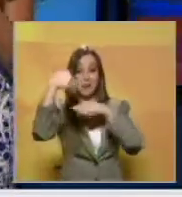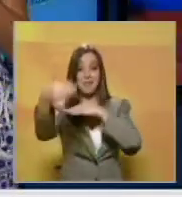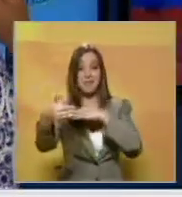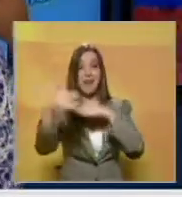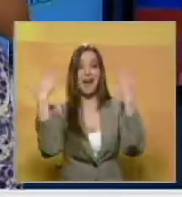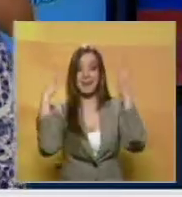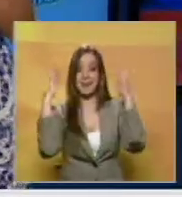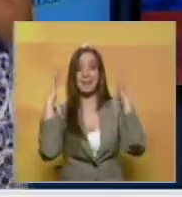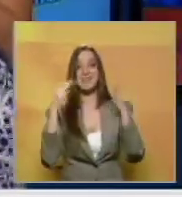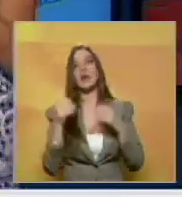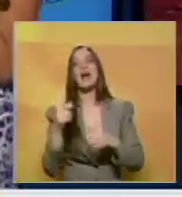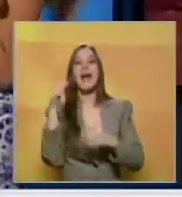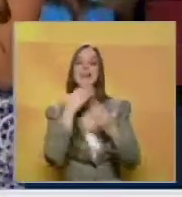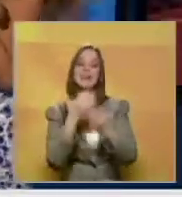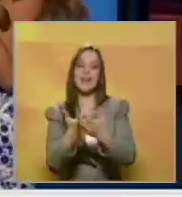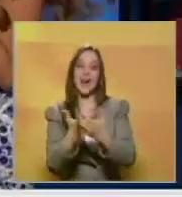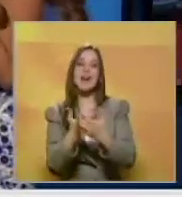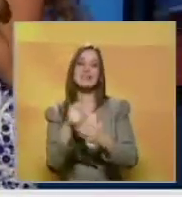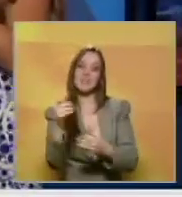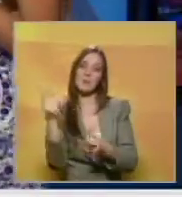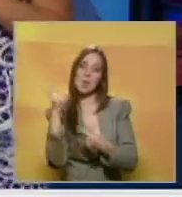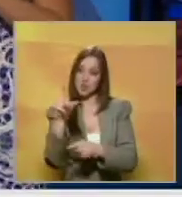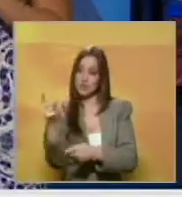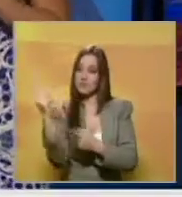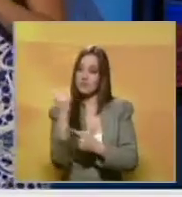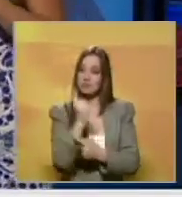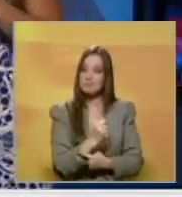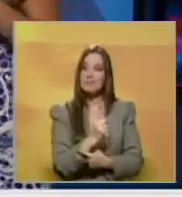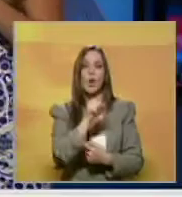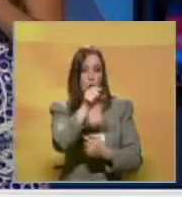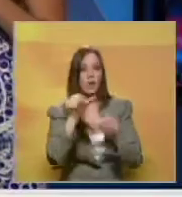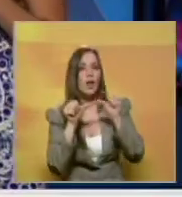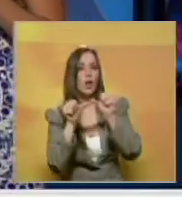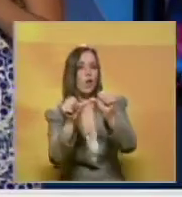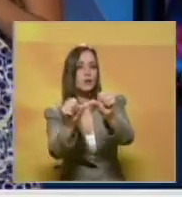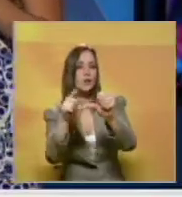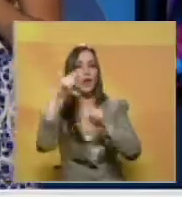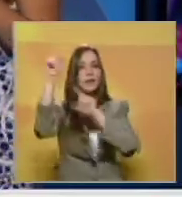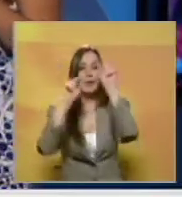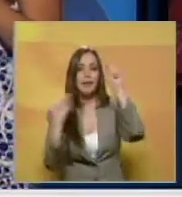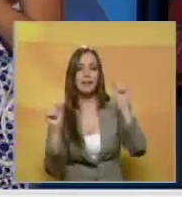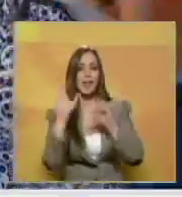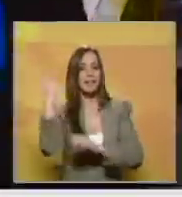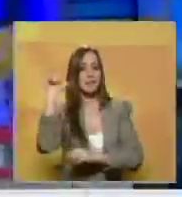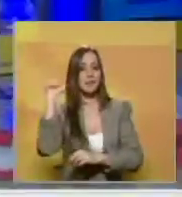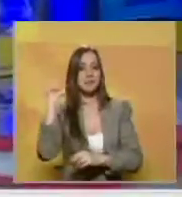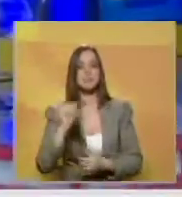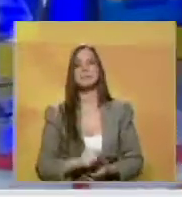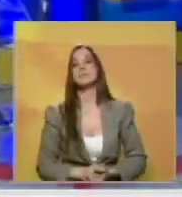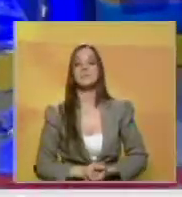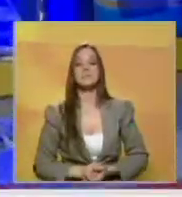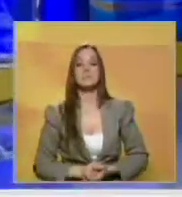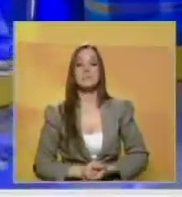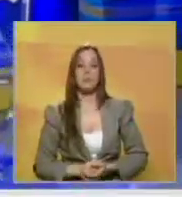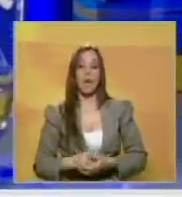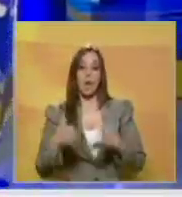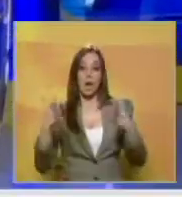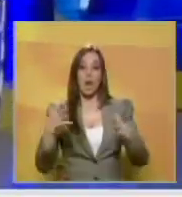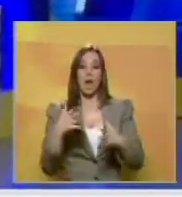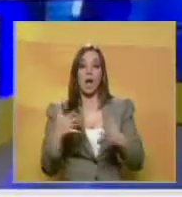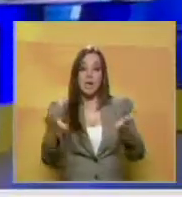redacción. Soy Gaby Patiño, muchísimas gracias por habernos visitado. Y ustedes sigan con más de Estrenos y Estrellas. Hasta la próxima. Chao, chao. Y la Gran Manzana recibió a